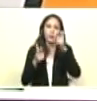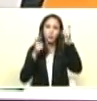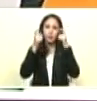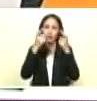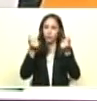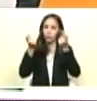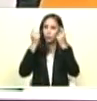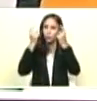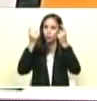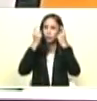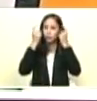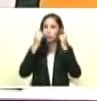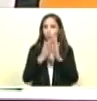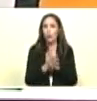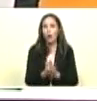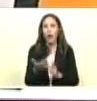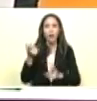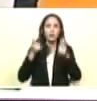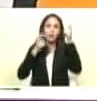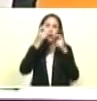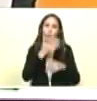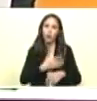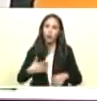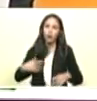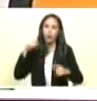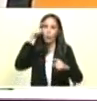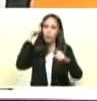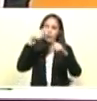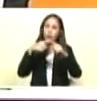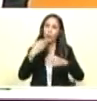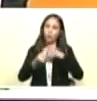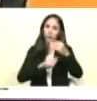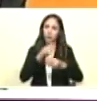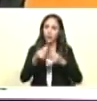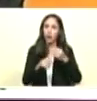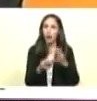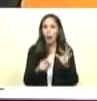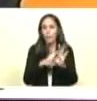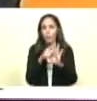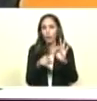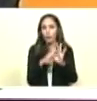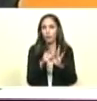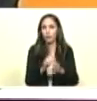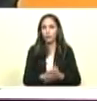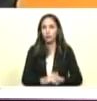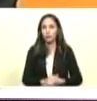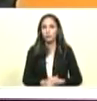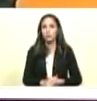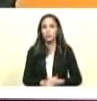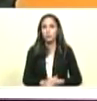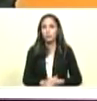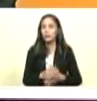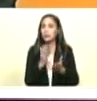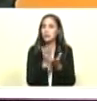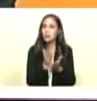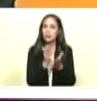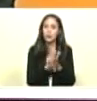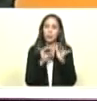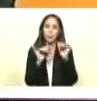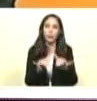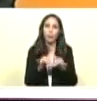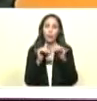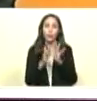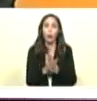socialista, de la revolución de nuestro comandante Hugo Chávez. Que las riquezas naturales de Venezuela siempre deben estar